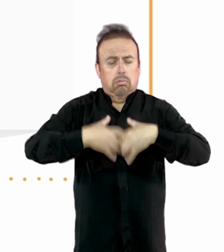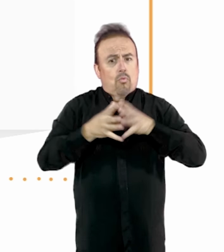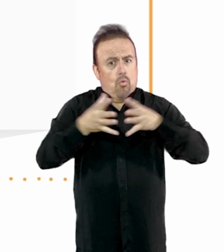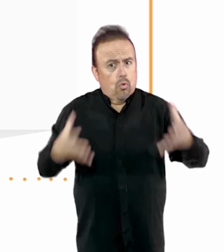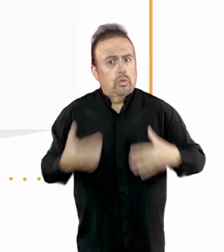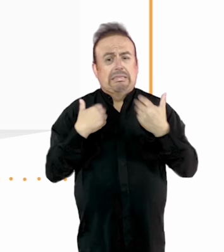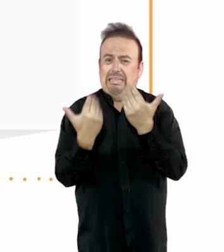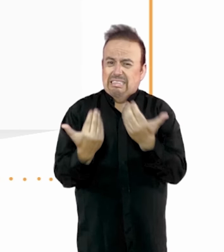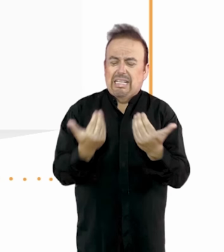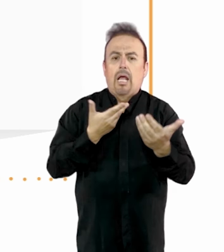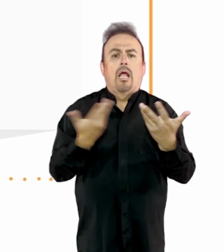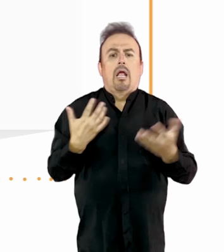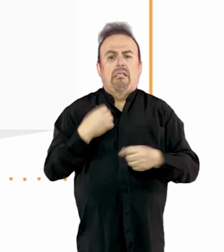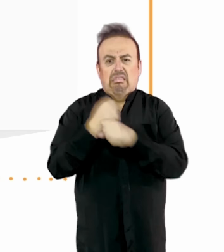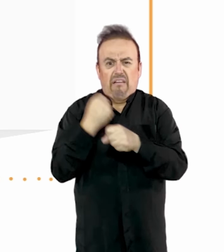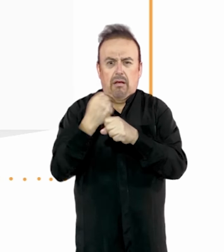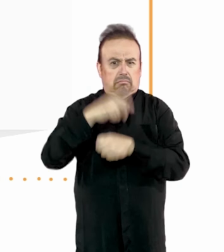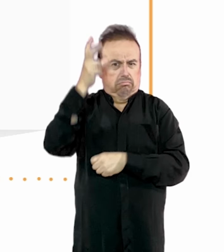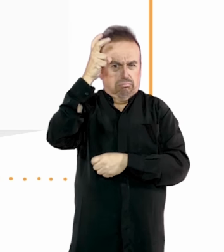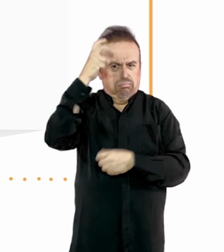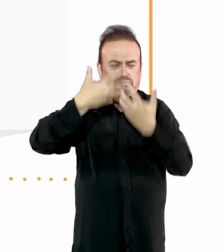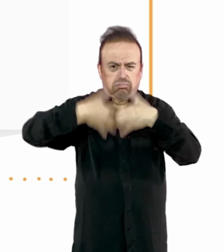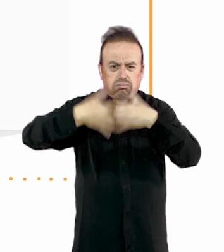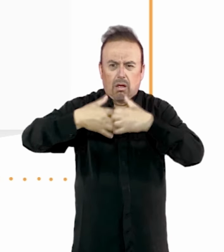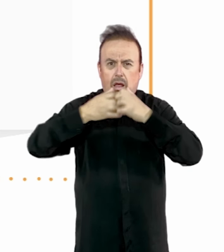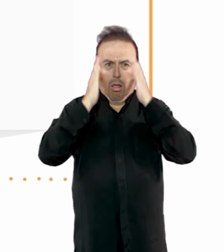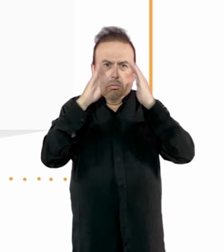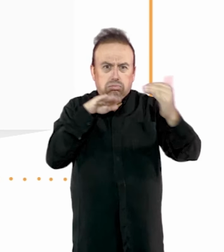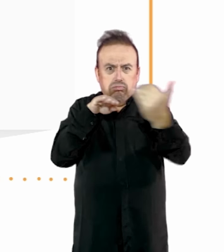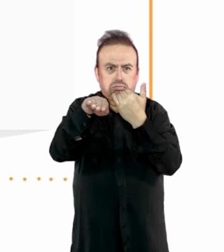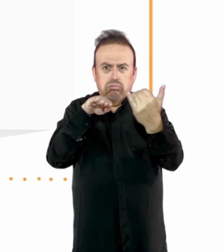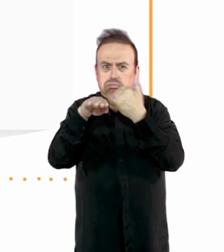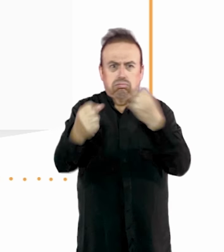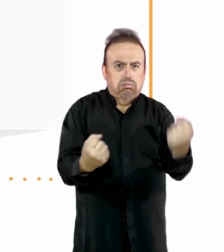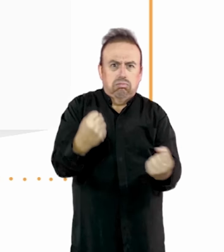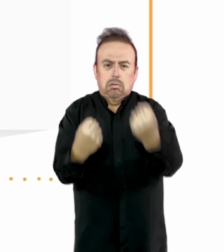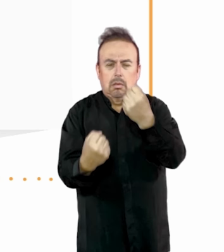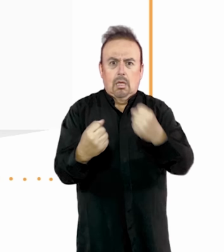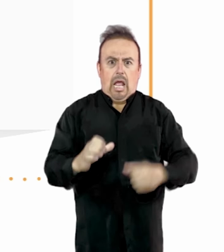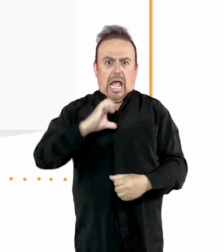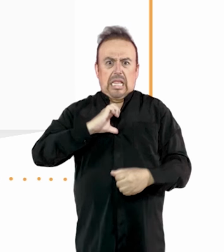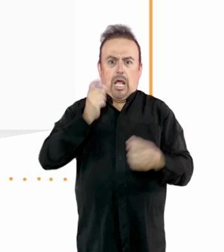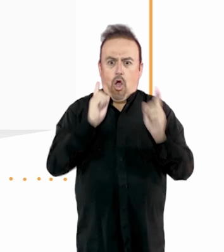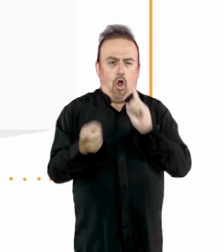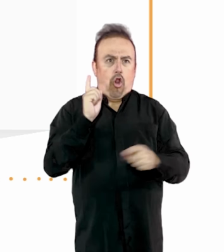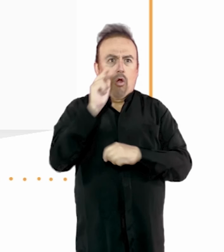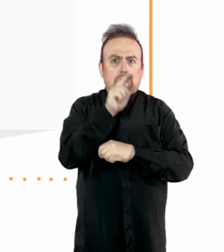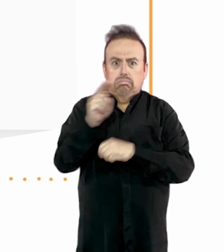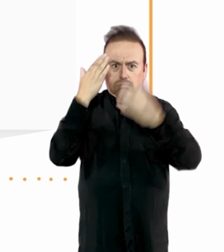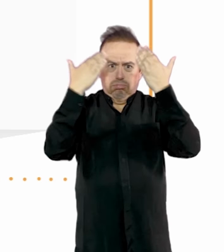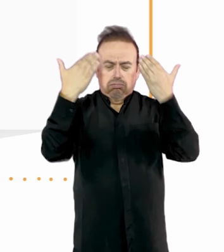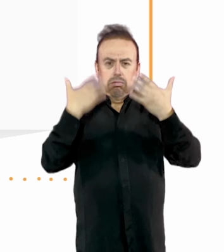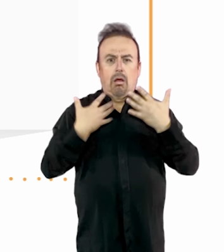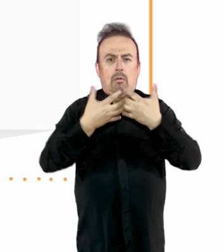que requiere de la interacción de tareas cognitivas como la atención a la ruta, la percepción estímulos, la coordinación visomotora,